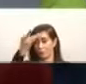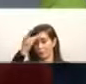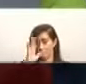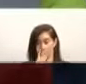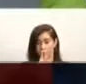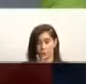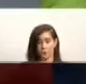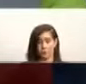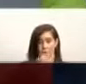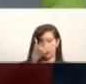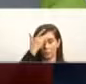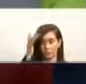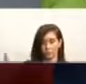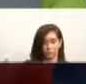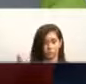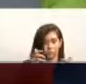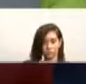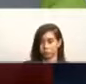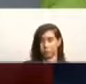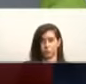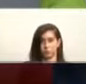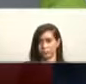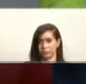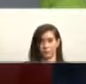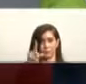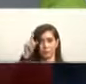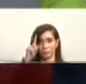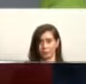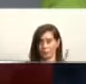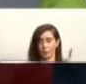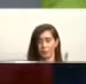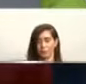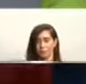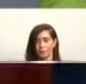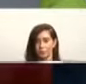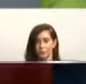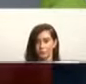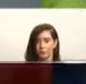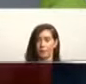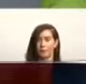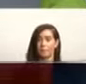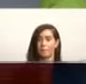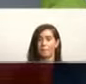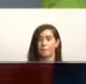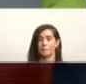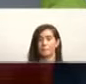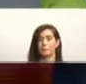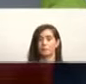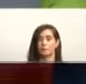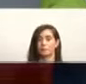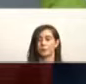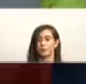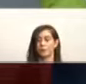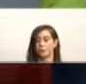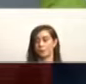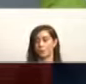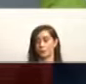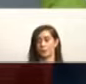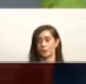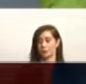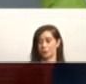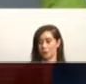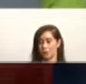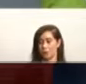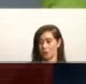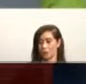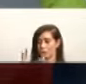ligar pacientes con COVID con pacientes normales. Además de esto, el Ministerio de Salud